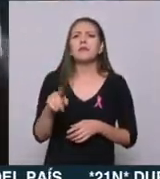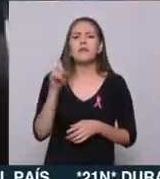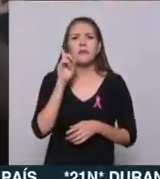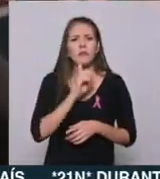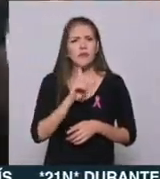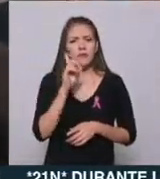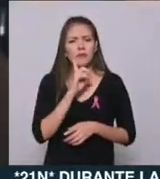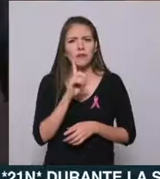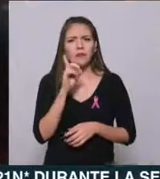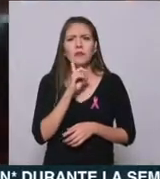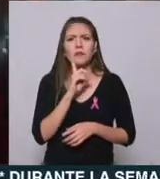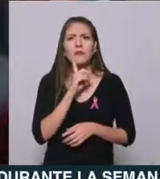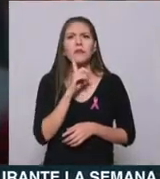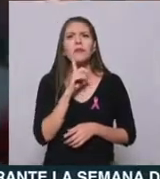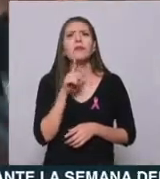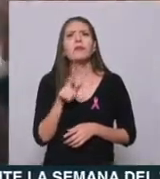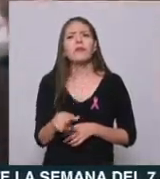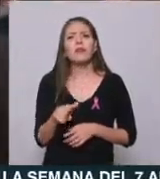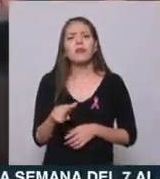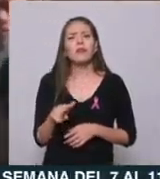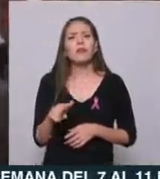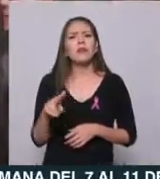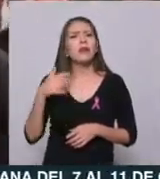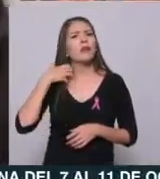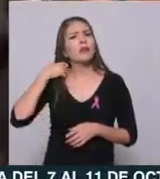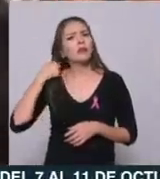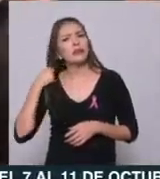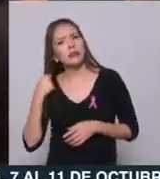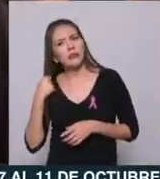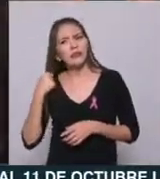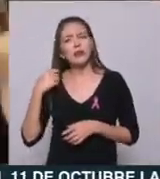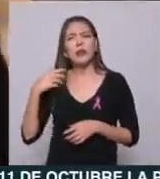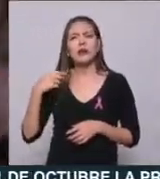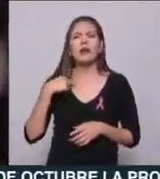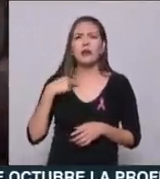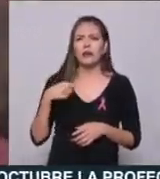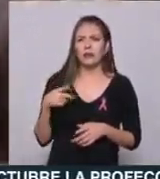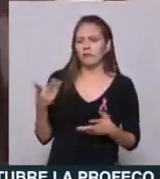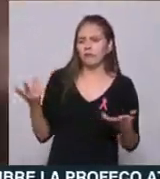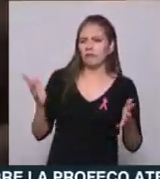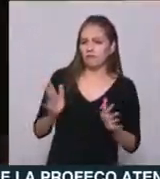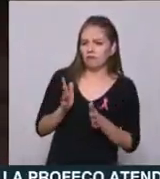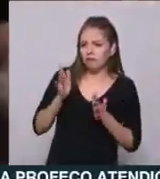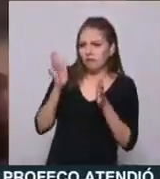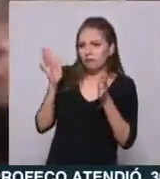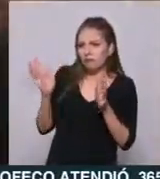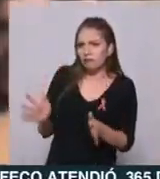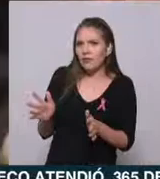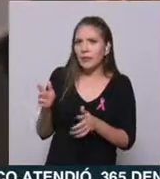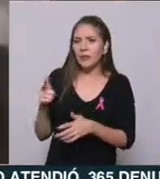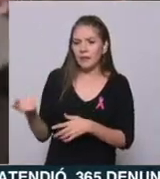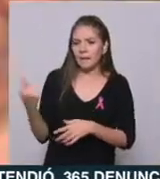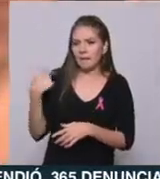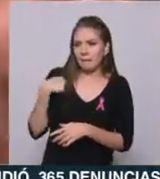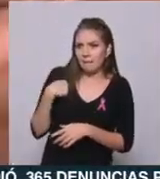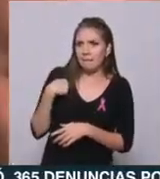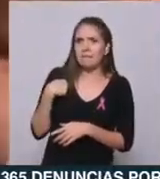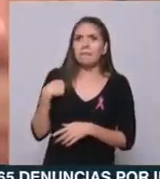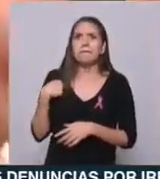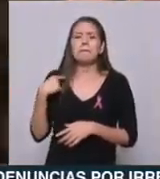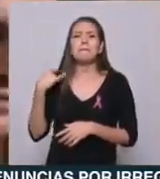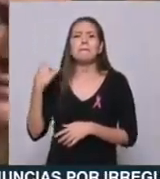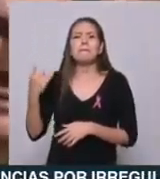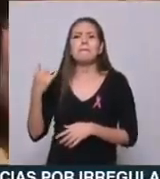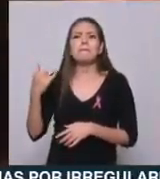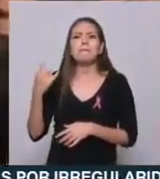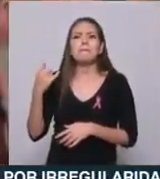chica en un momento me jala el cabello y la verdad pues no me esperaba esta agresión, y me volteó la